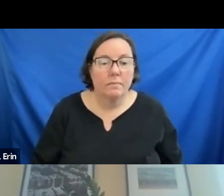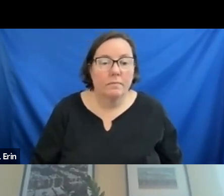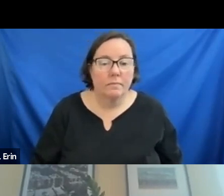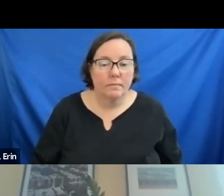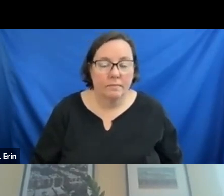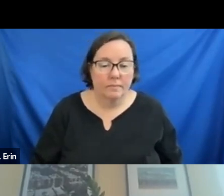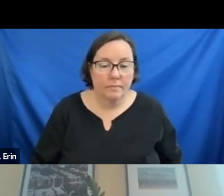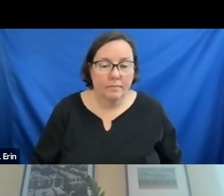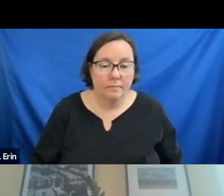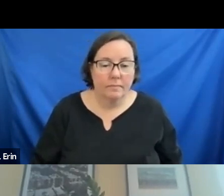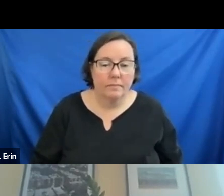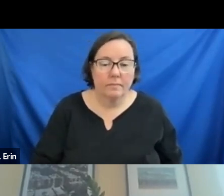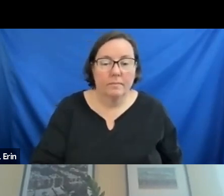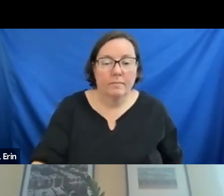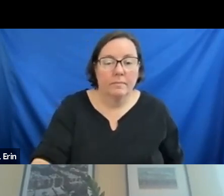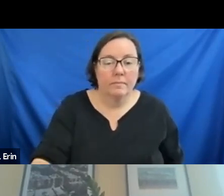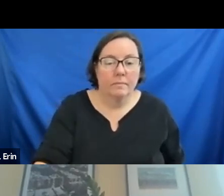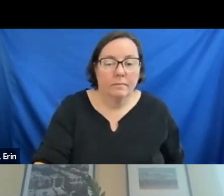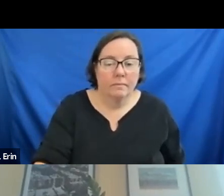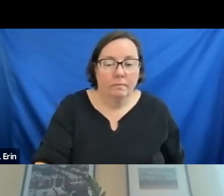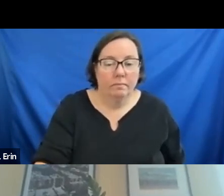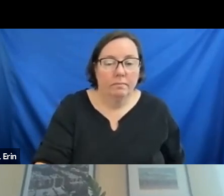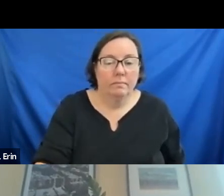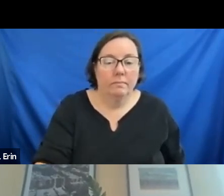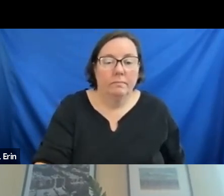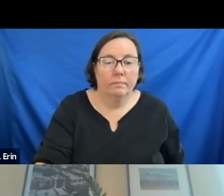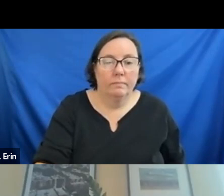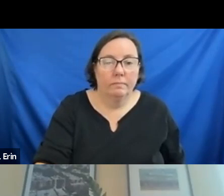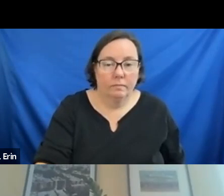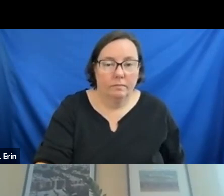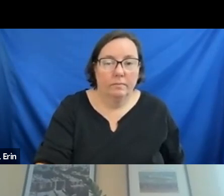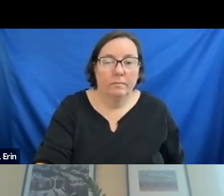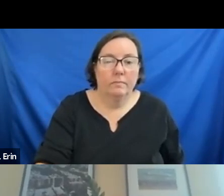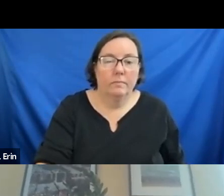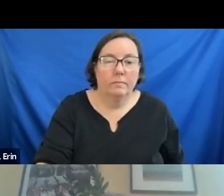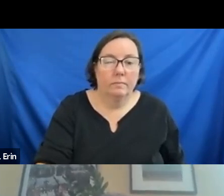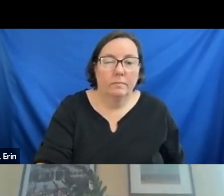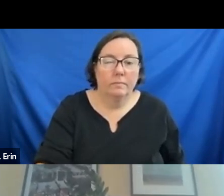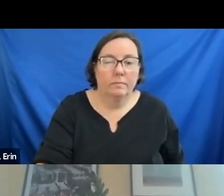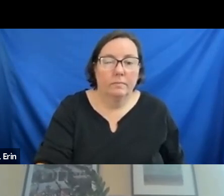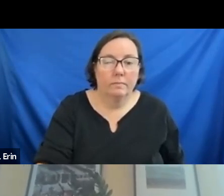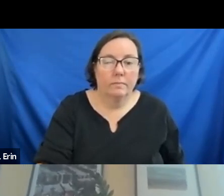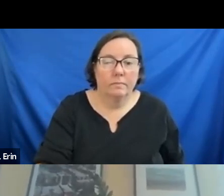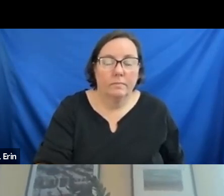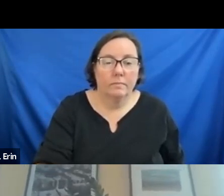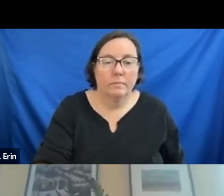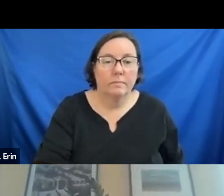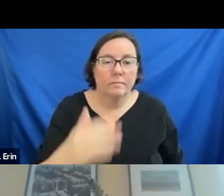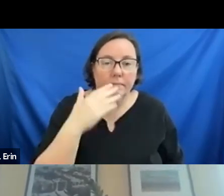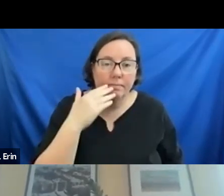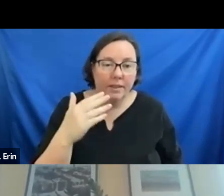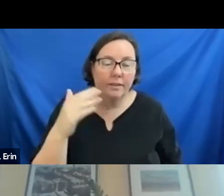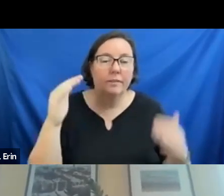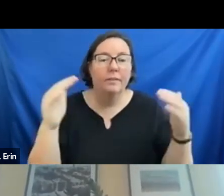presionan y podrán escuchar la interpretación en español. Muchas gracias. Thank you very much. Thank you.